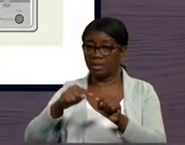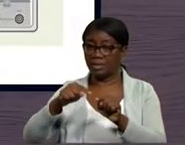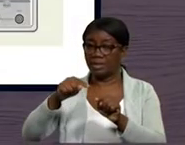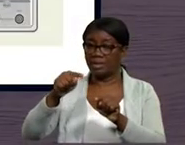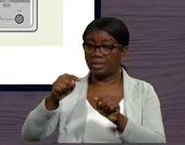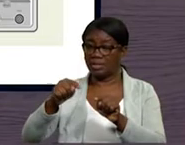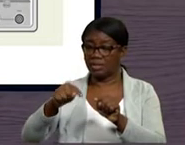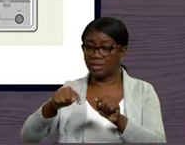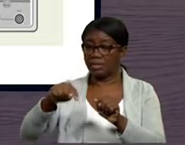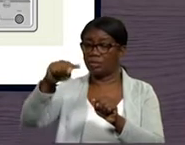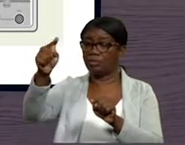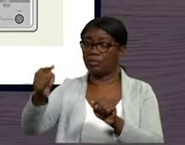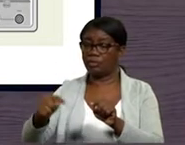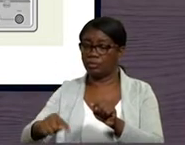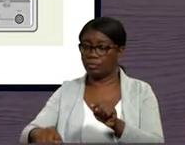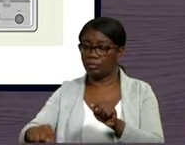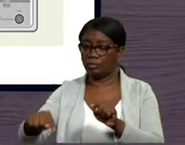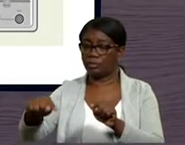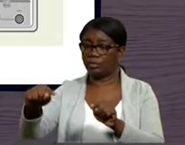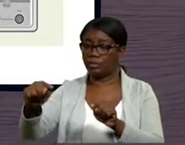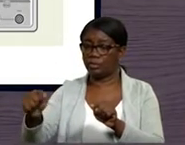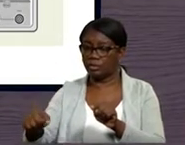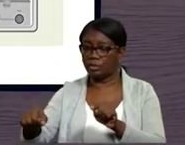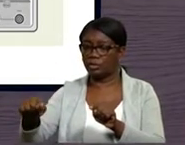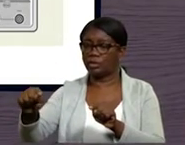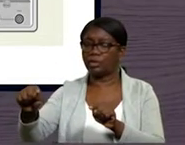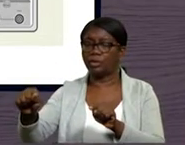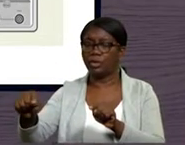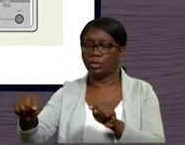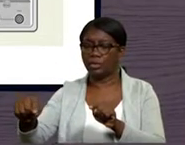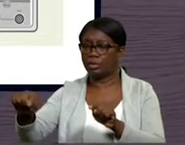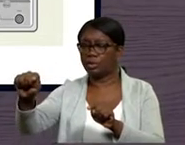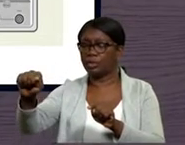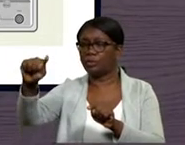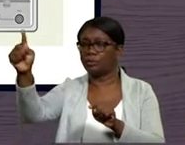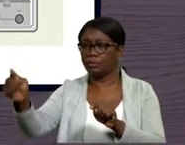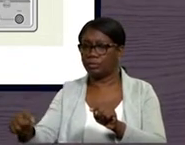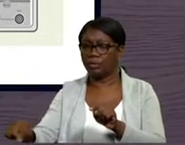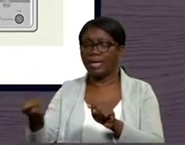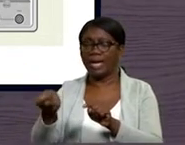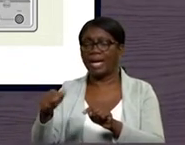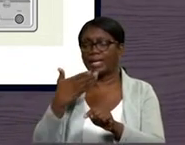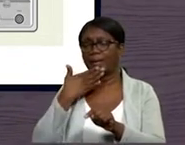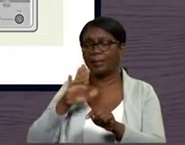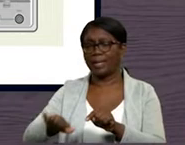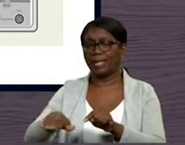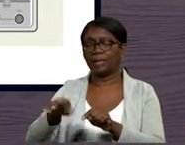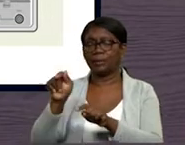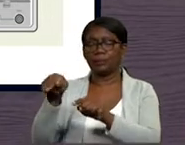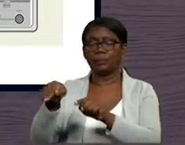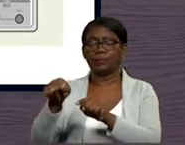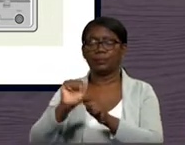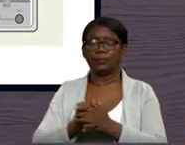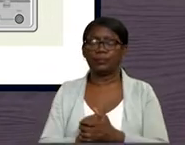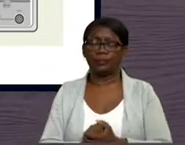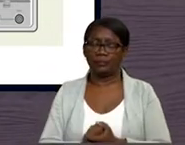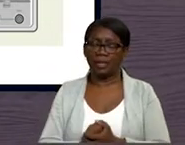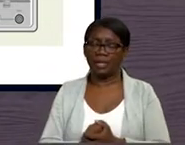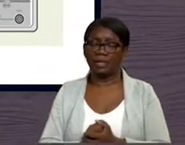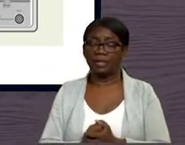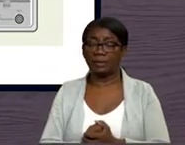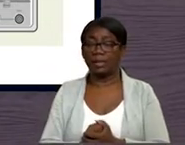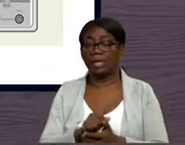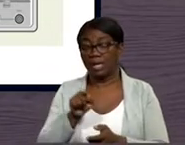otros ciclos, entonces ahí hay un problema con el cristal de cuarzo, que también en algunos casos